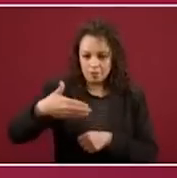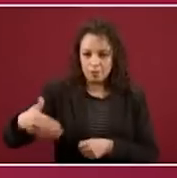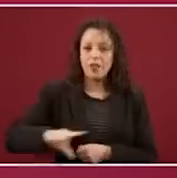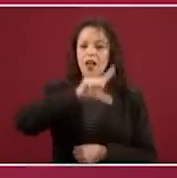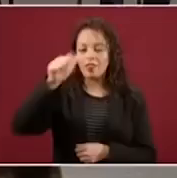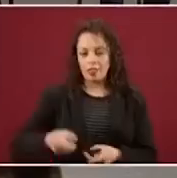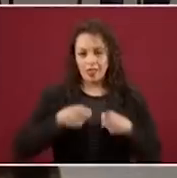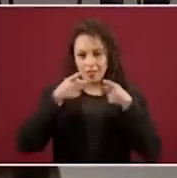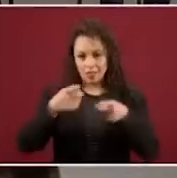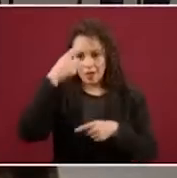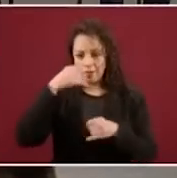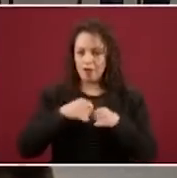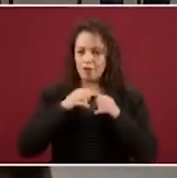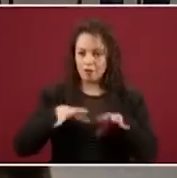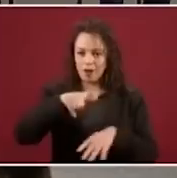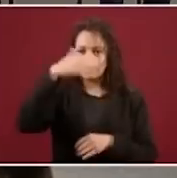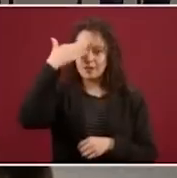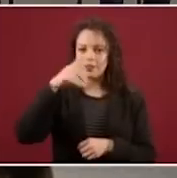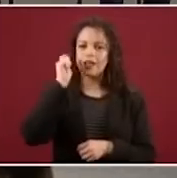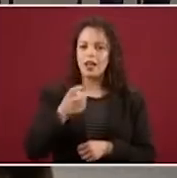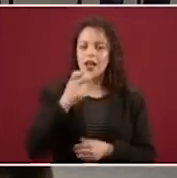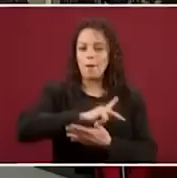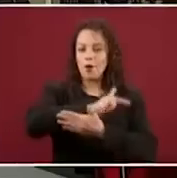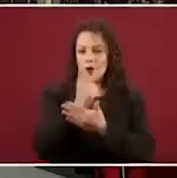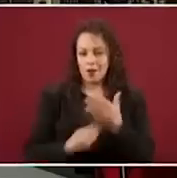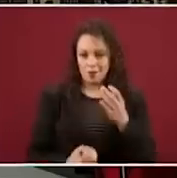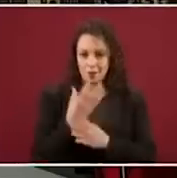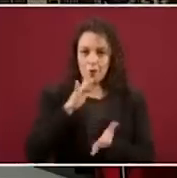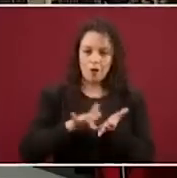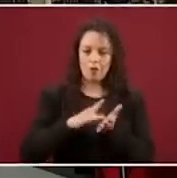a las escuelas. Muchas gracias por su respuesta.